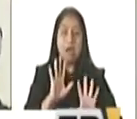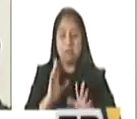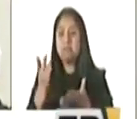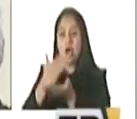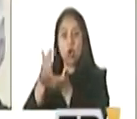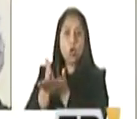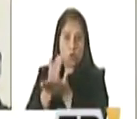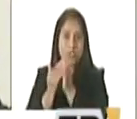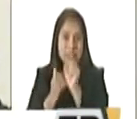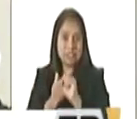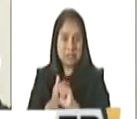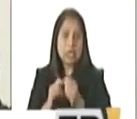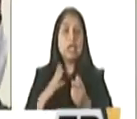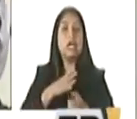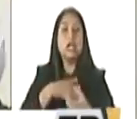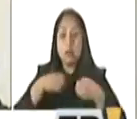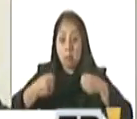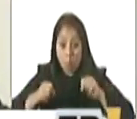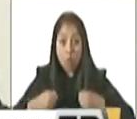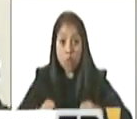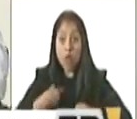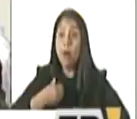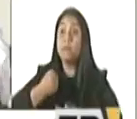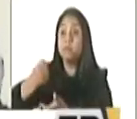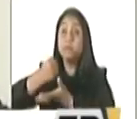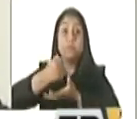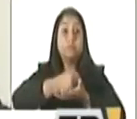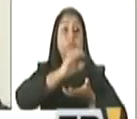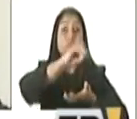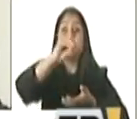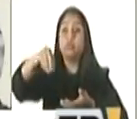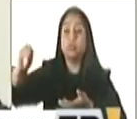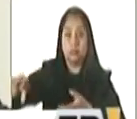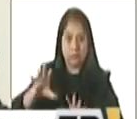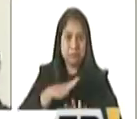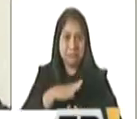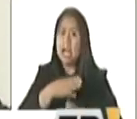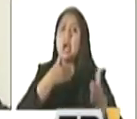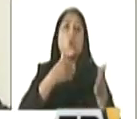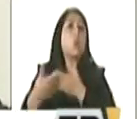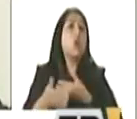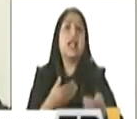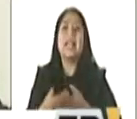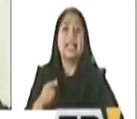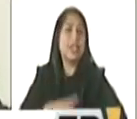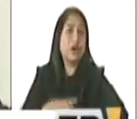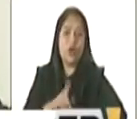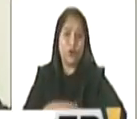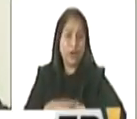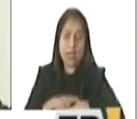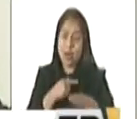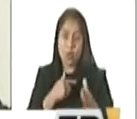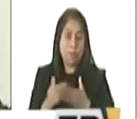tiene motos con que repartirlas, lo puede hacer a cualquier hora. No importa que el toque de